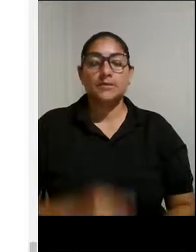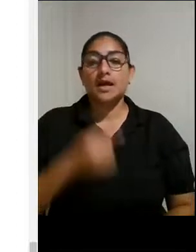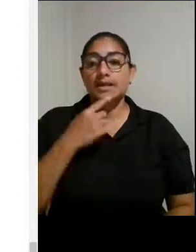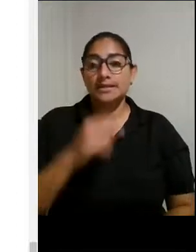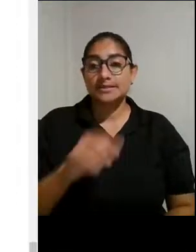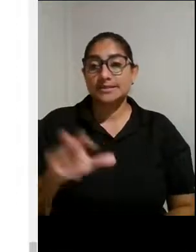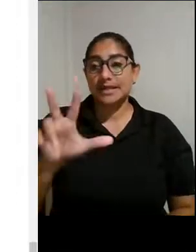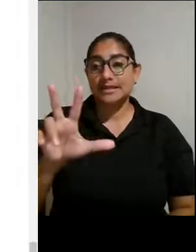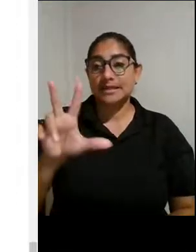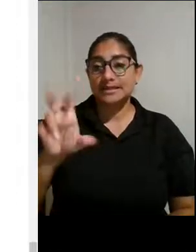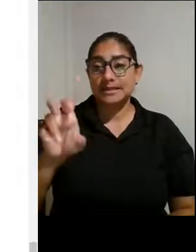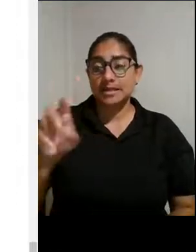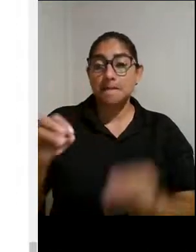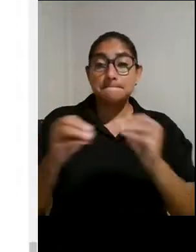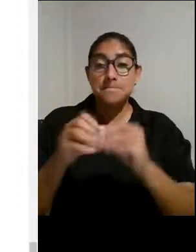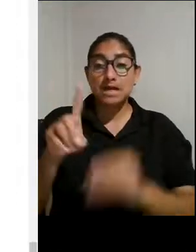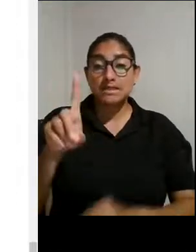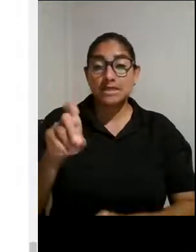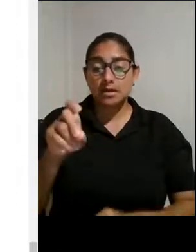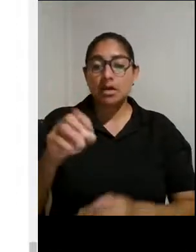es la función de costo.